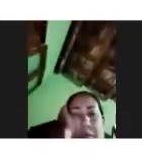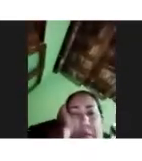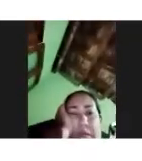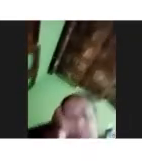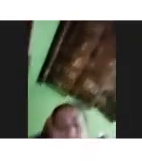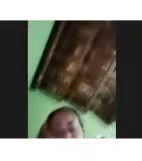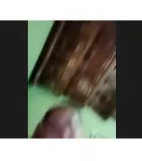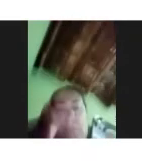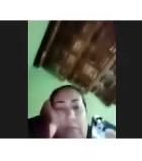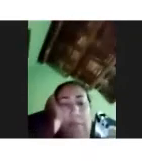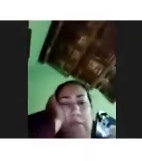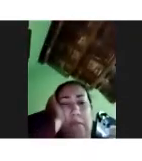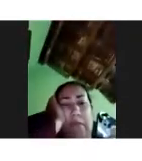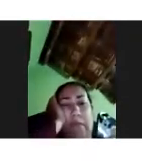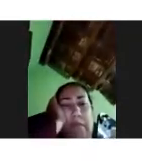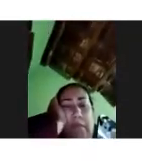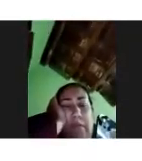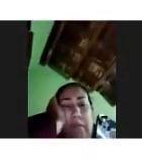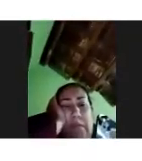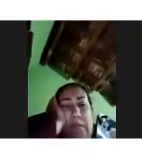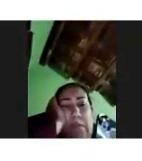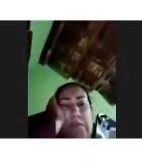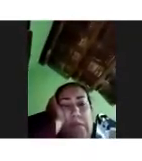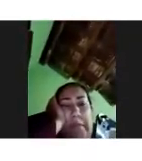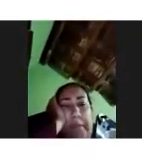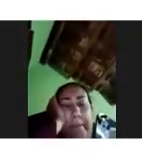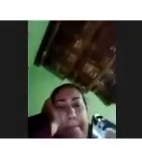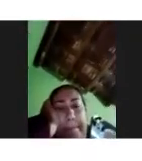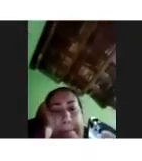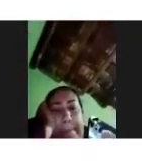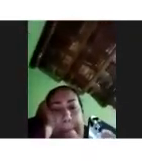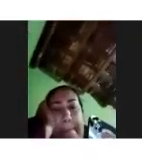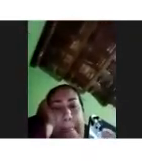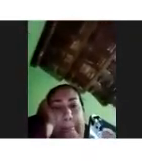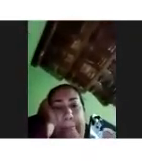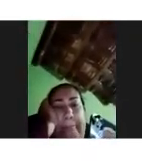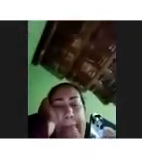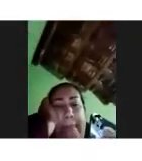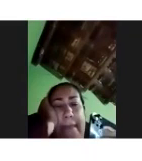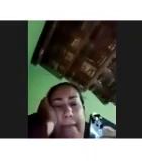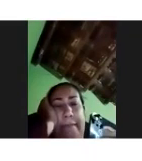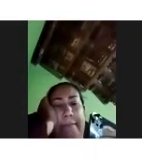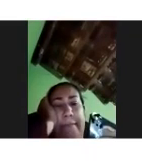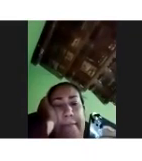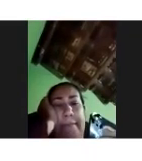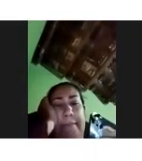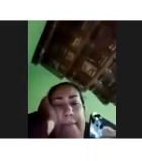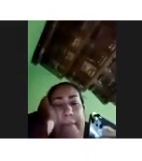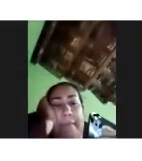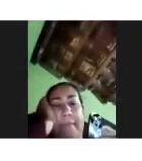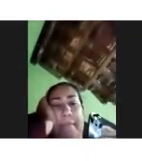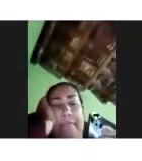repitamos las cosas porque es un placer, digamos, en el cuerpo. Y la serotonina es un placer, digamos, en la